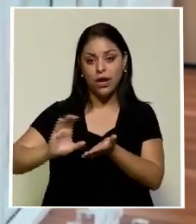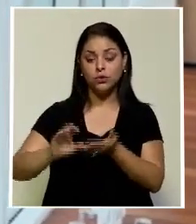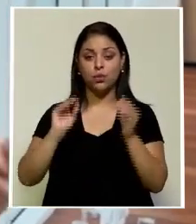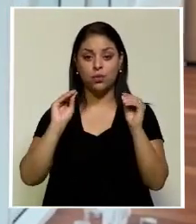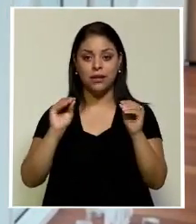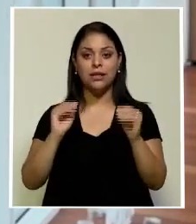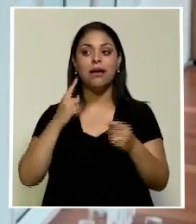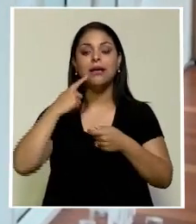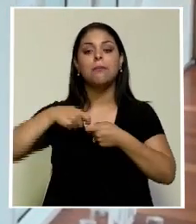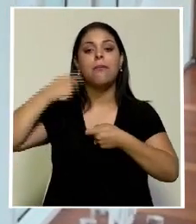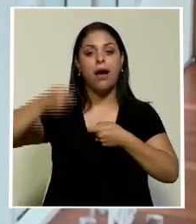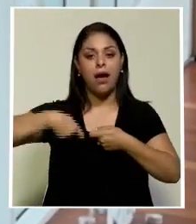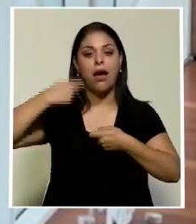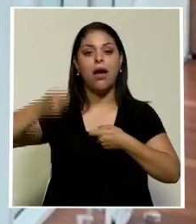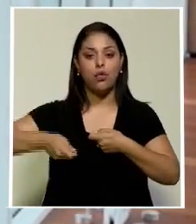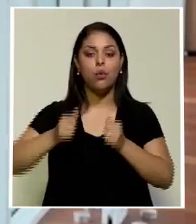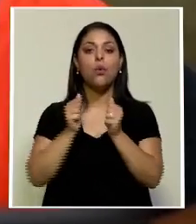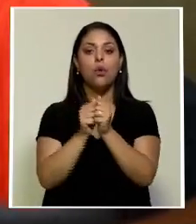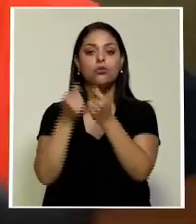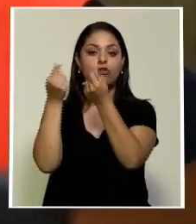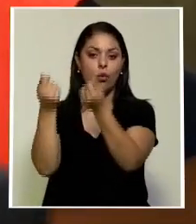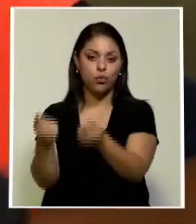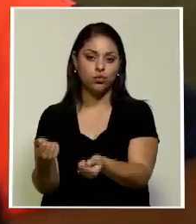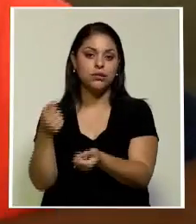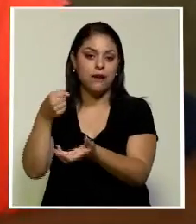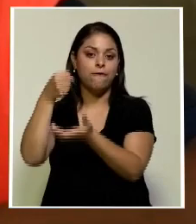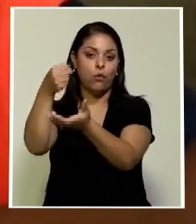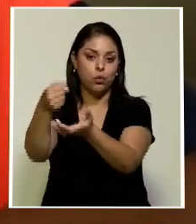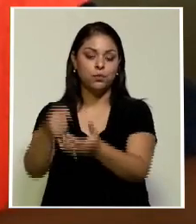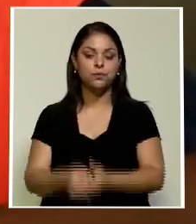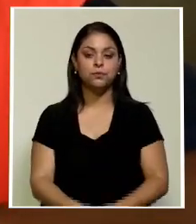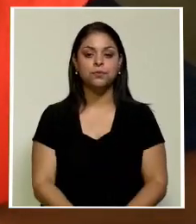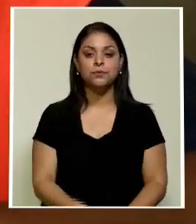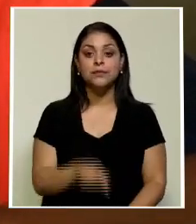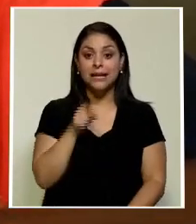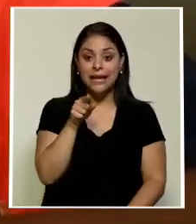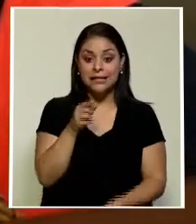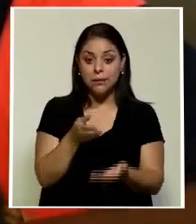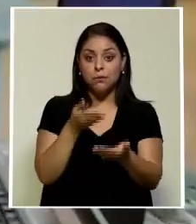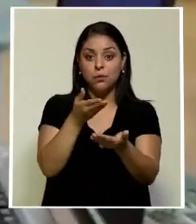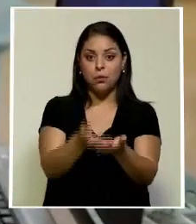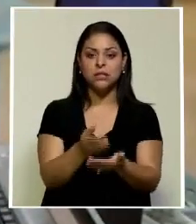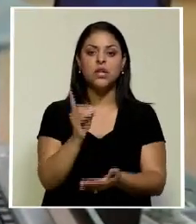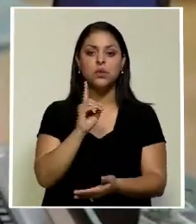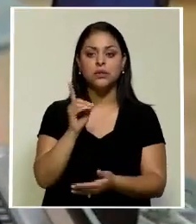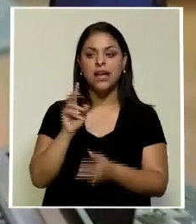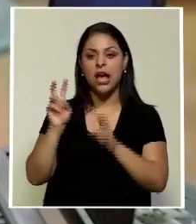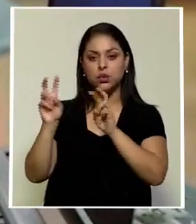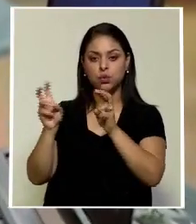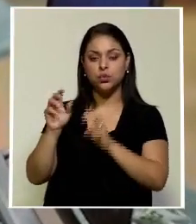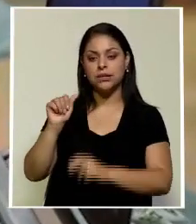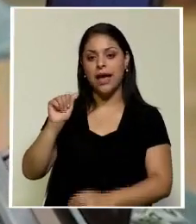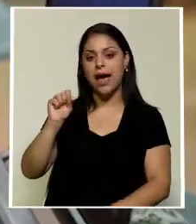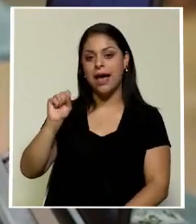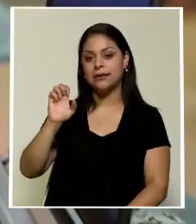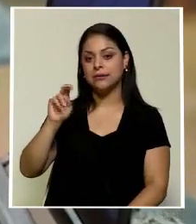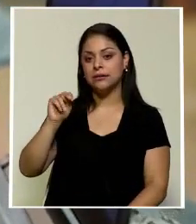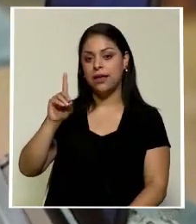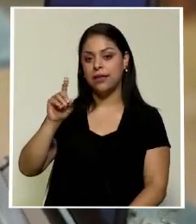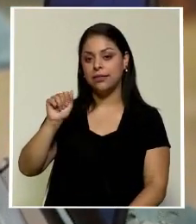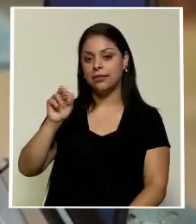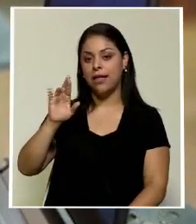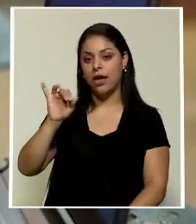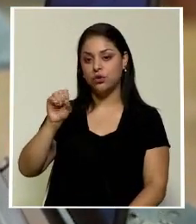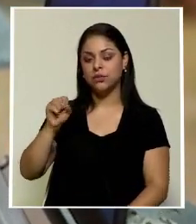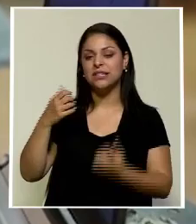esas erogaciones con recursos del fondo. Esta propuesta se encuentra en la Comisión de Asuntos Hacendarios desde ya hace varios meses.